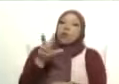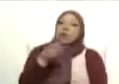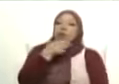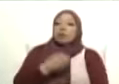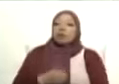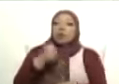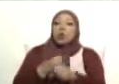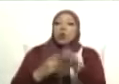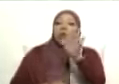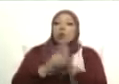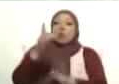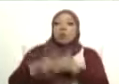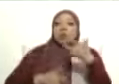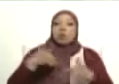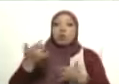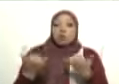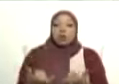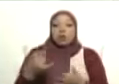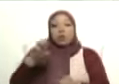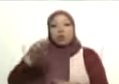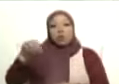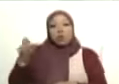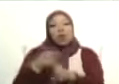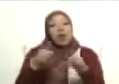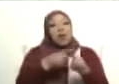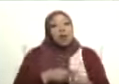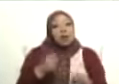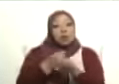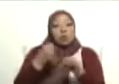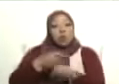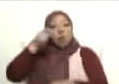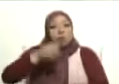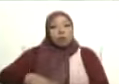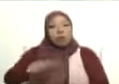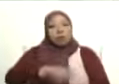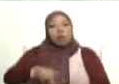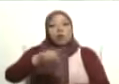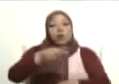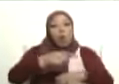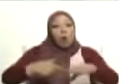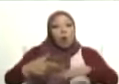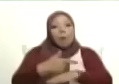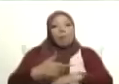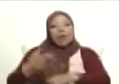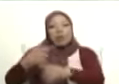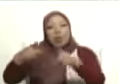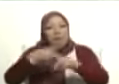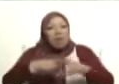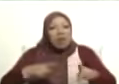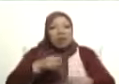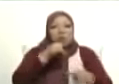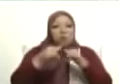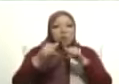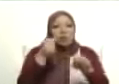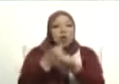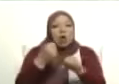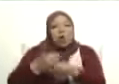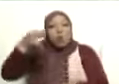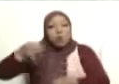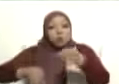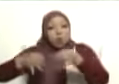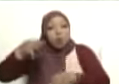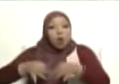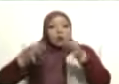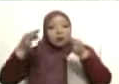que se desarrollara esta jornada electoral. Los diferentes poderes públicos de nuestro país también se pronunciaron. El Tribunal Supremo de Justicia